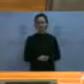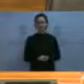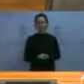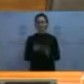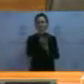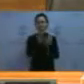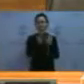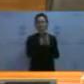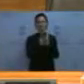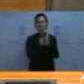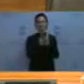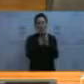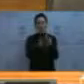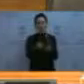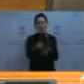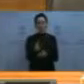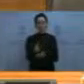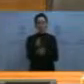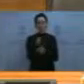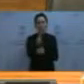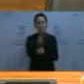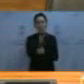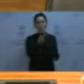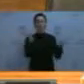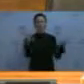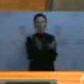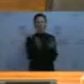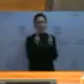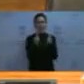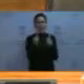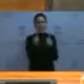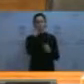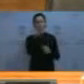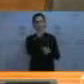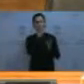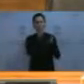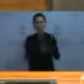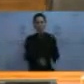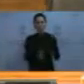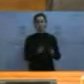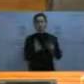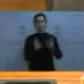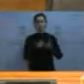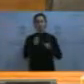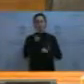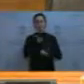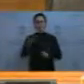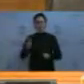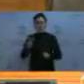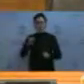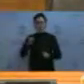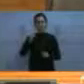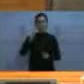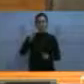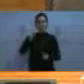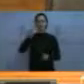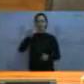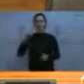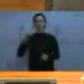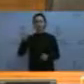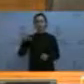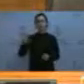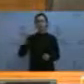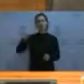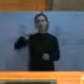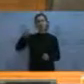Pasamos al siguiente punto, número 2, pregunta urgente del diputado del Grupo Parlamentario Popular, don David González Medina, al